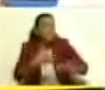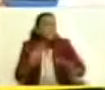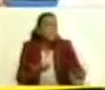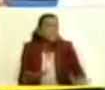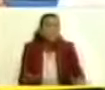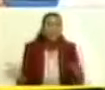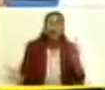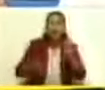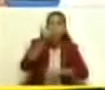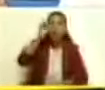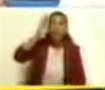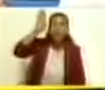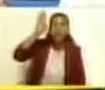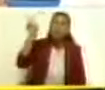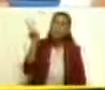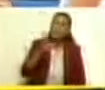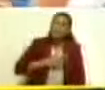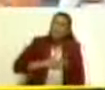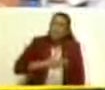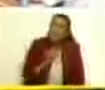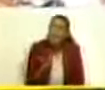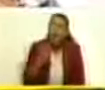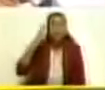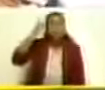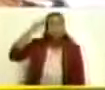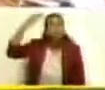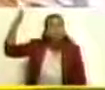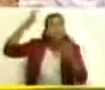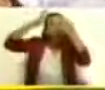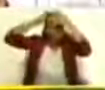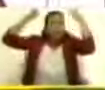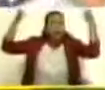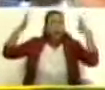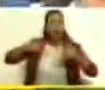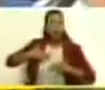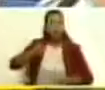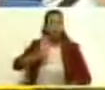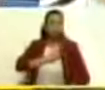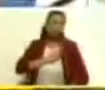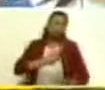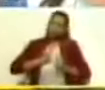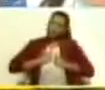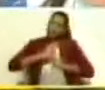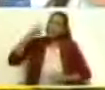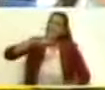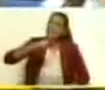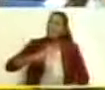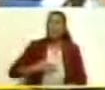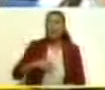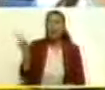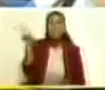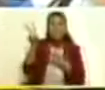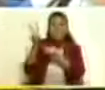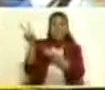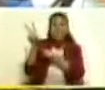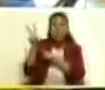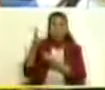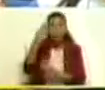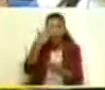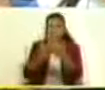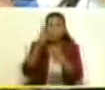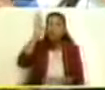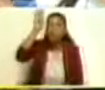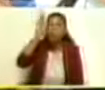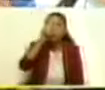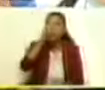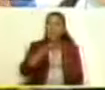para lograr la Venezuela potencia que todos deseamos y merecemos. Una Venezuela de cara al